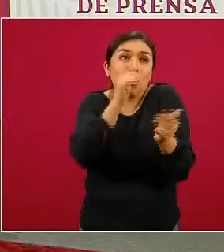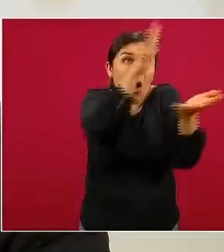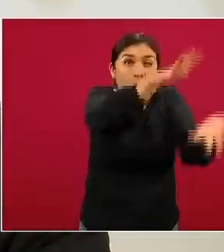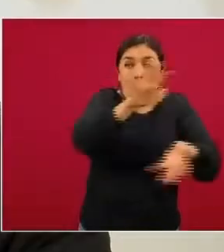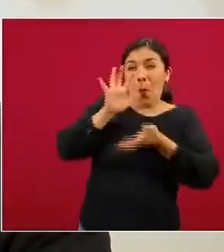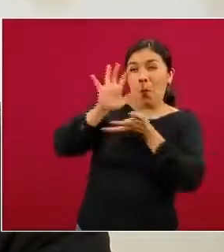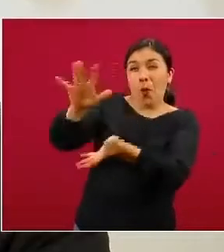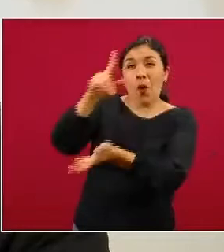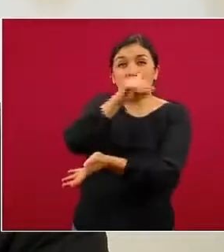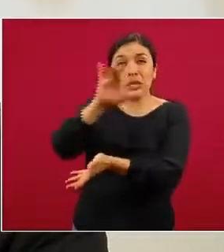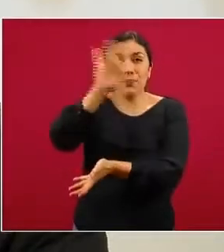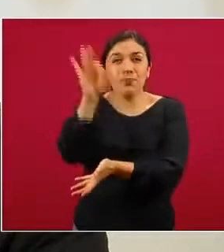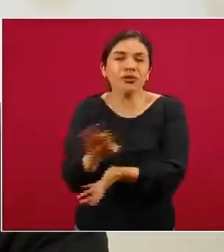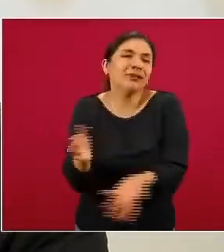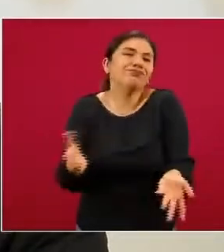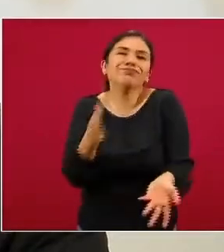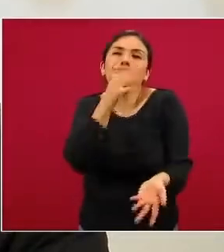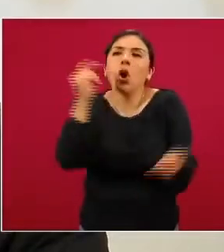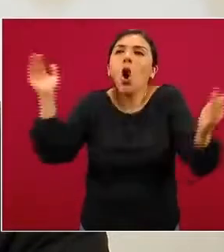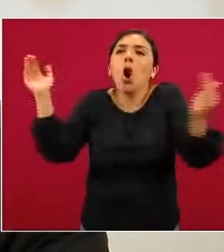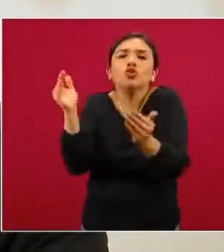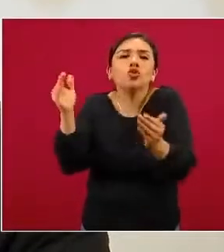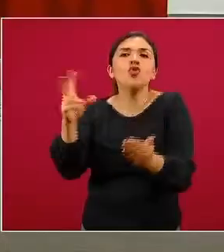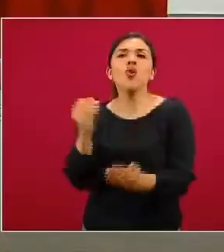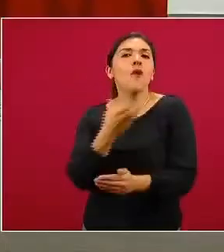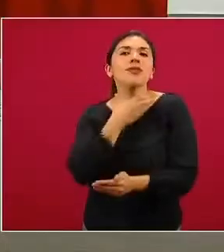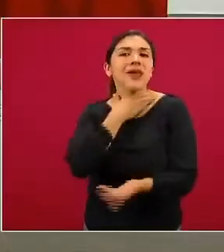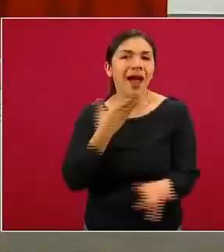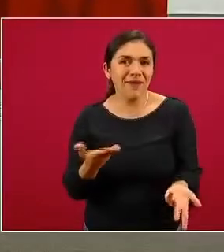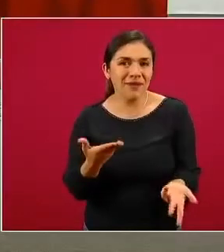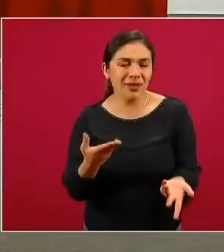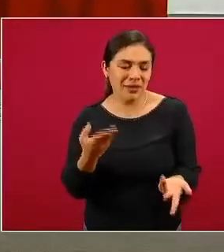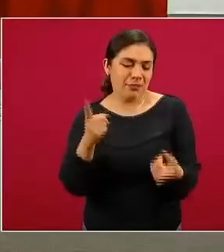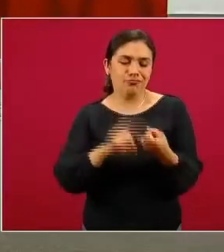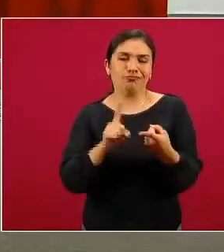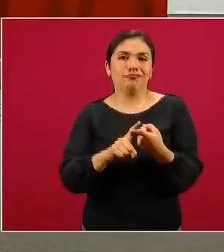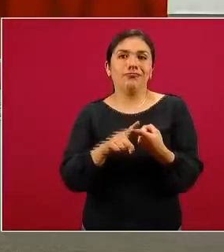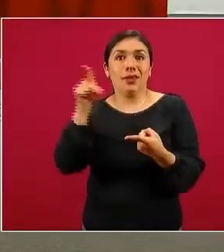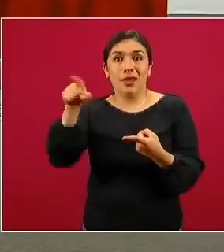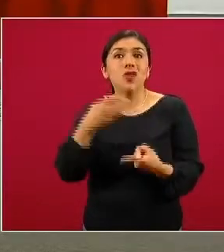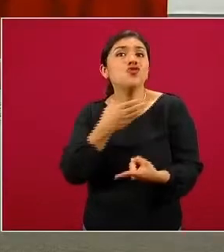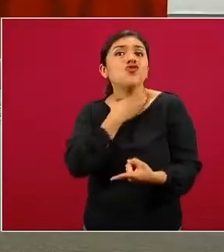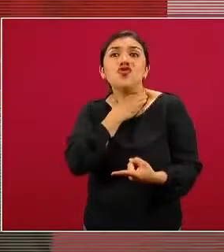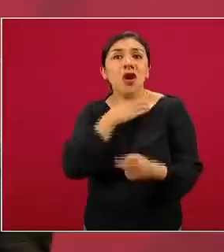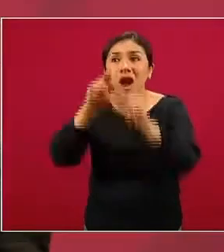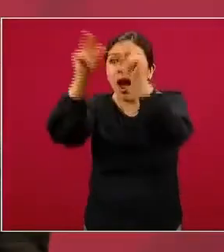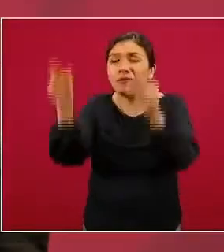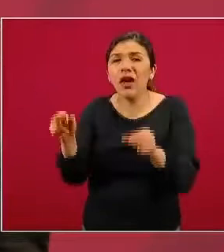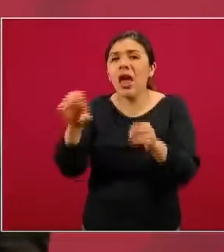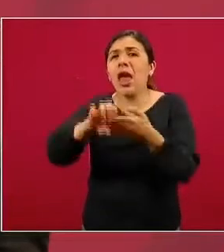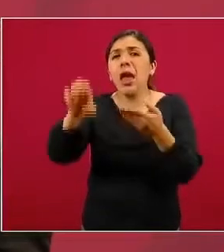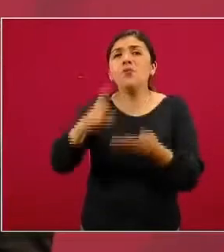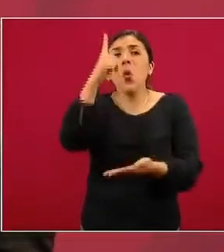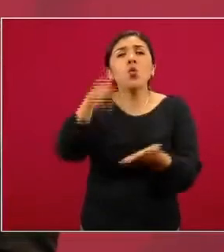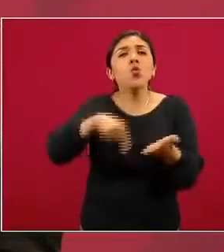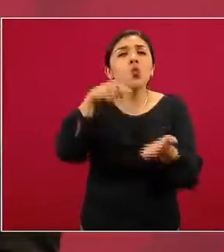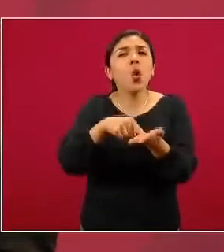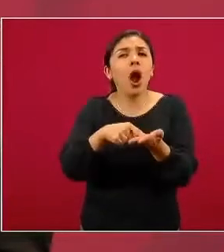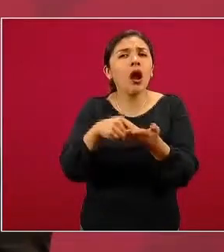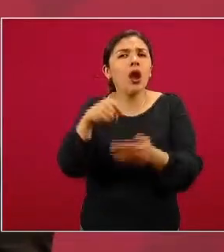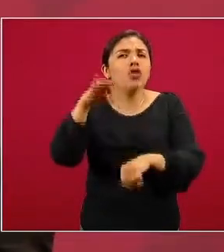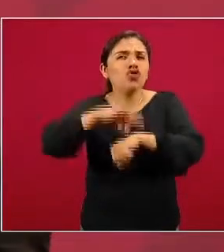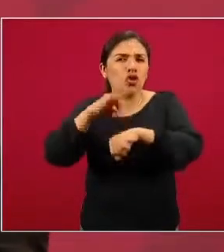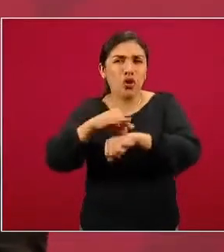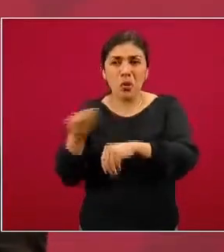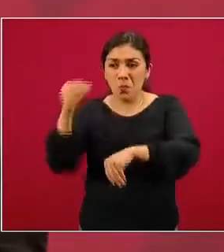el 100% de la vacuna. Uno, porque igual no se tiene esa capacidad, por ejemplo, en una unidad, en una